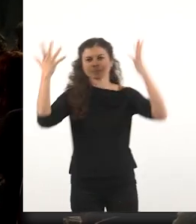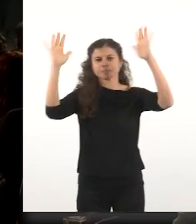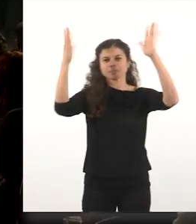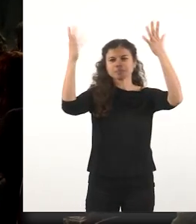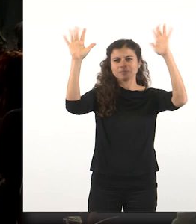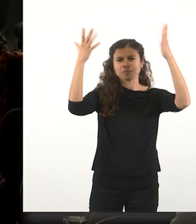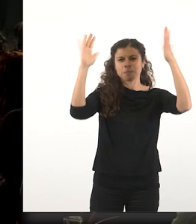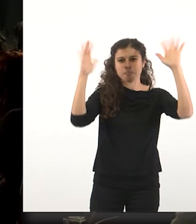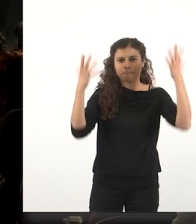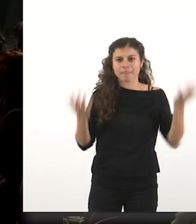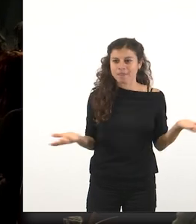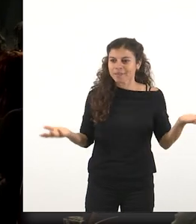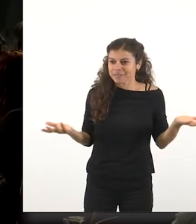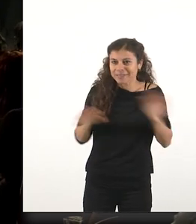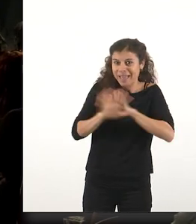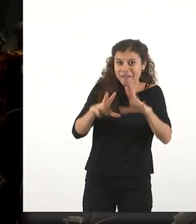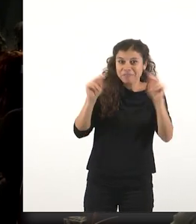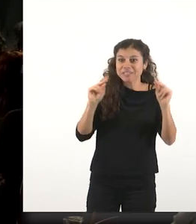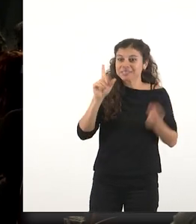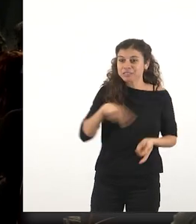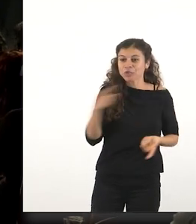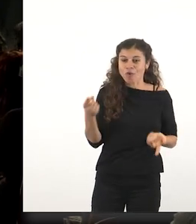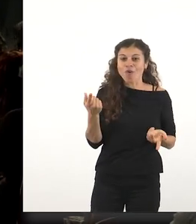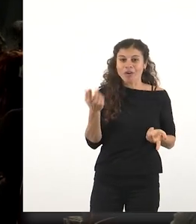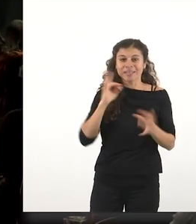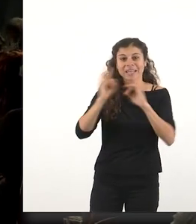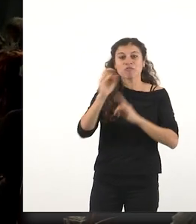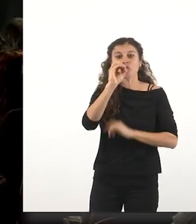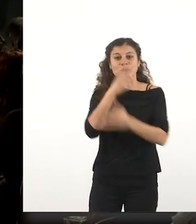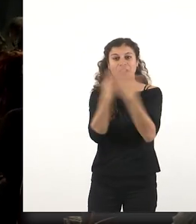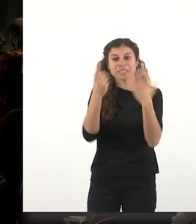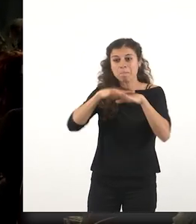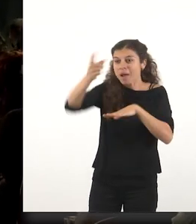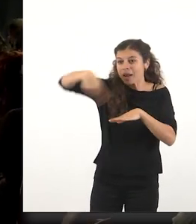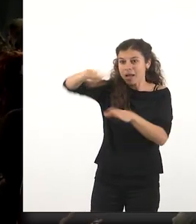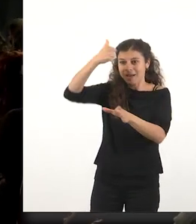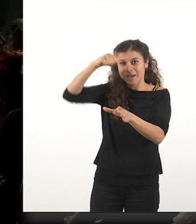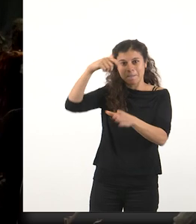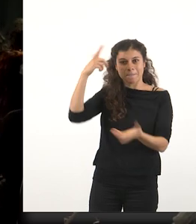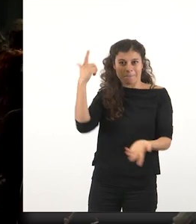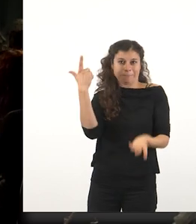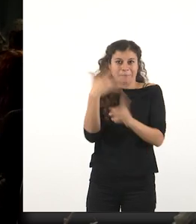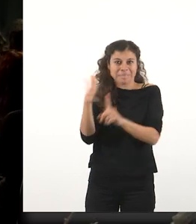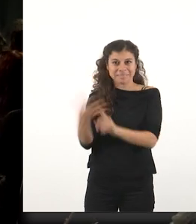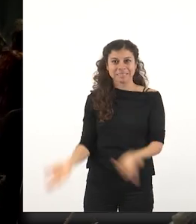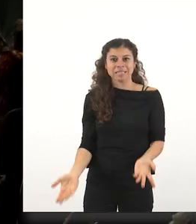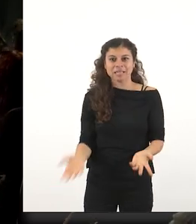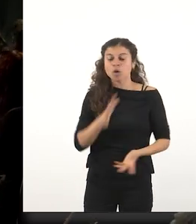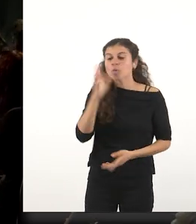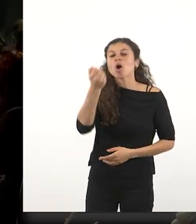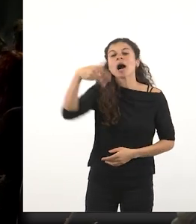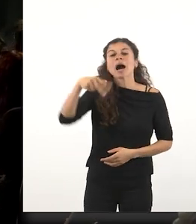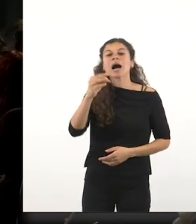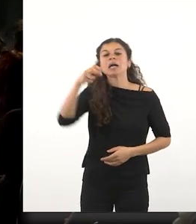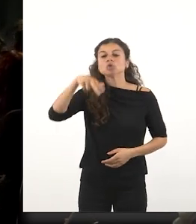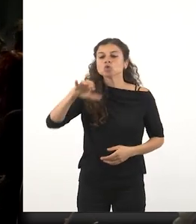A que todo esto acabaría ya, ¿verdad? ¿Claro? Porque Antonio, lo primero que Antonio piensa es, me cago en